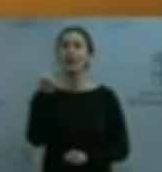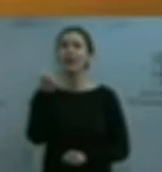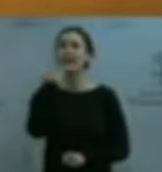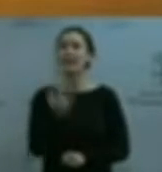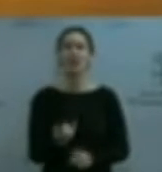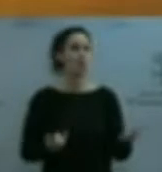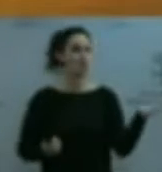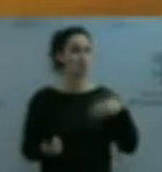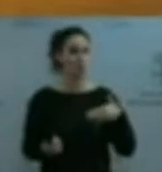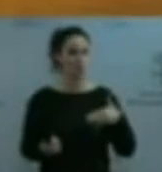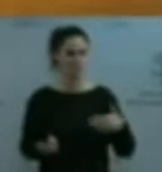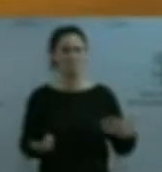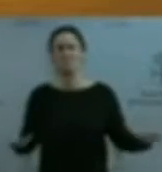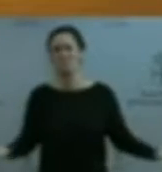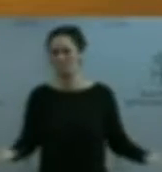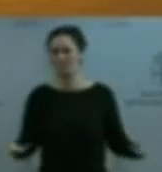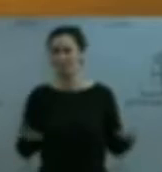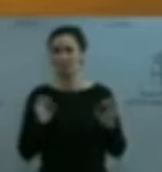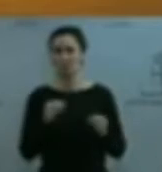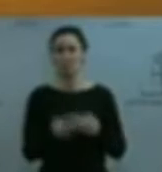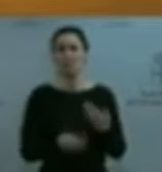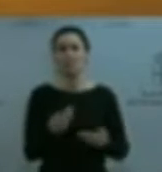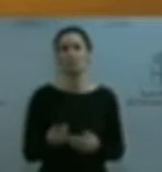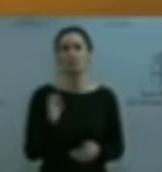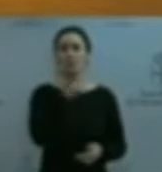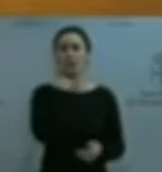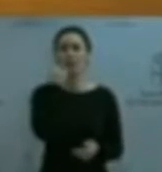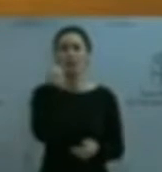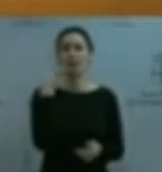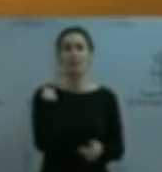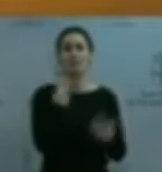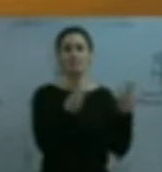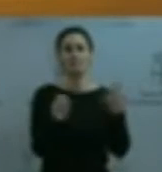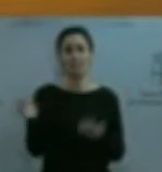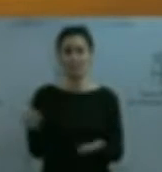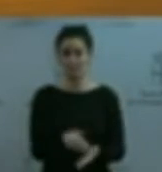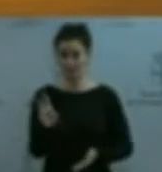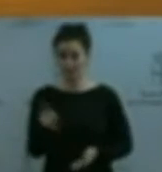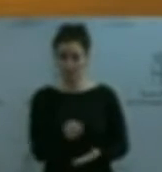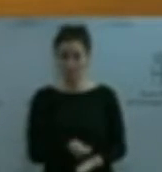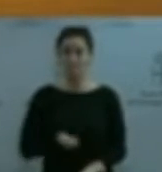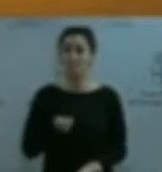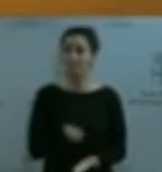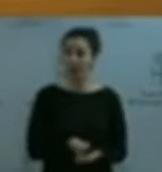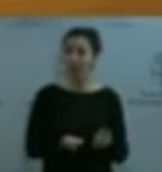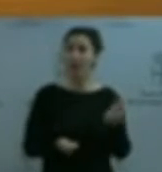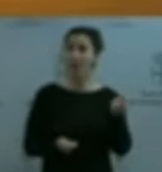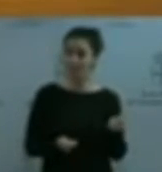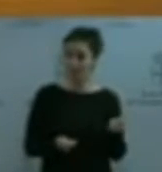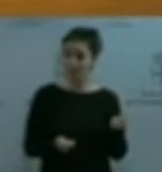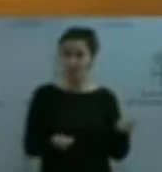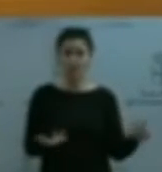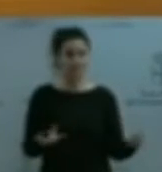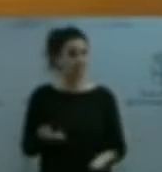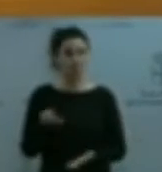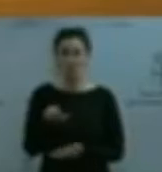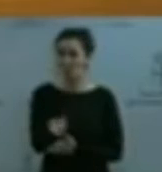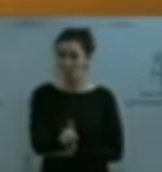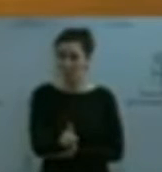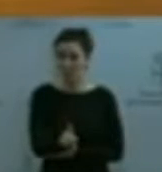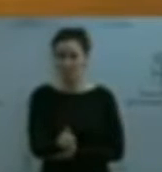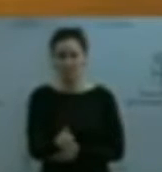nos reclaman 70.000 euros de pago de cantidad, simplemente no nos personamos. Son un desastre. Ni saben gestionar lo grande